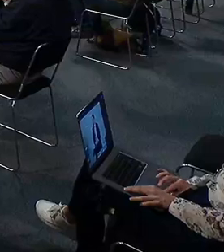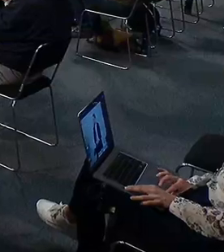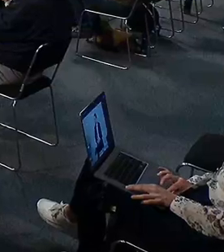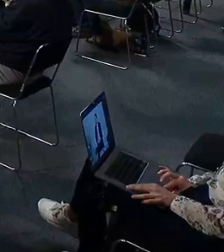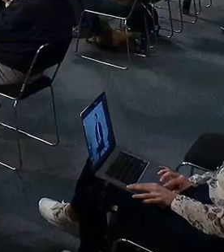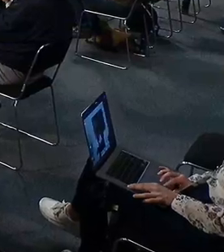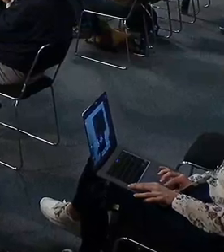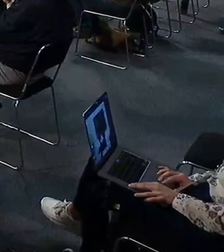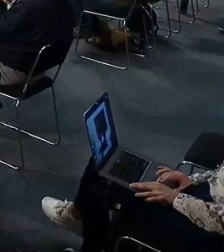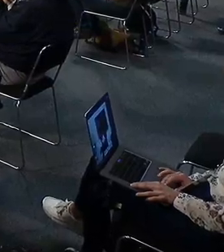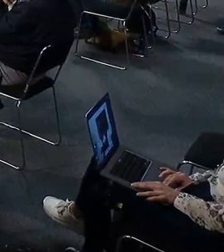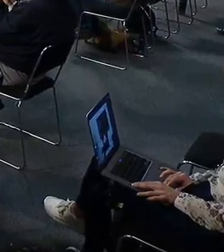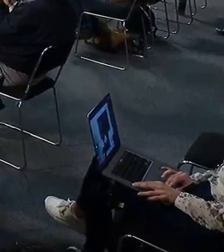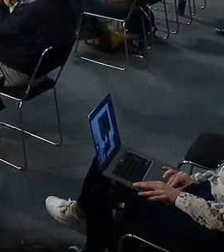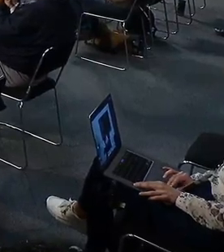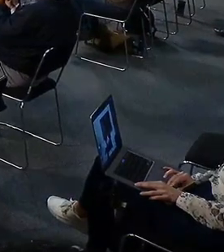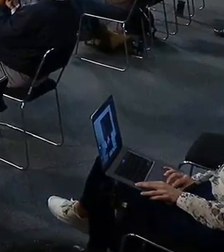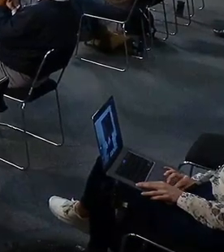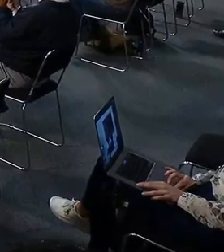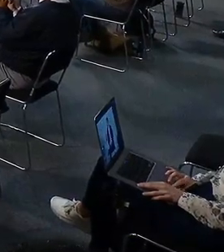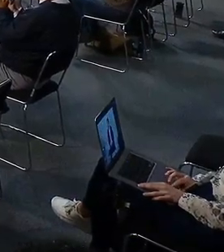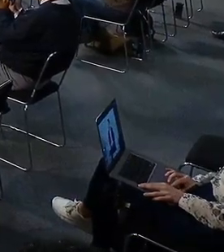le pido un consejo